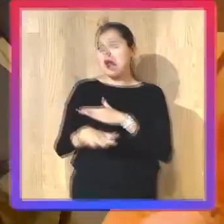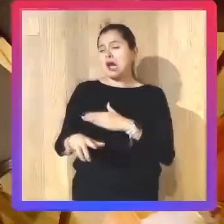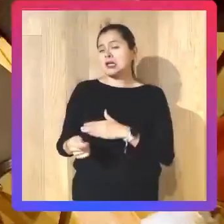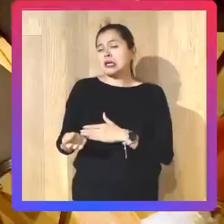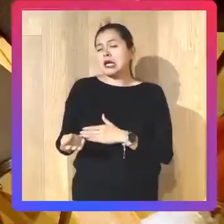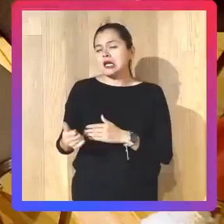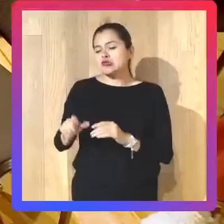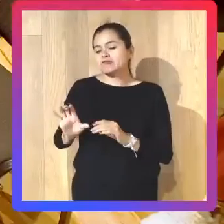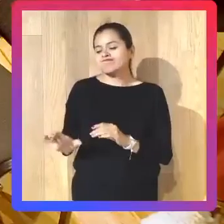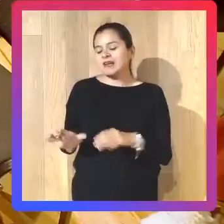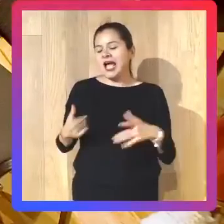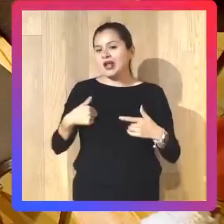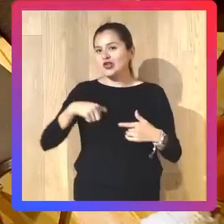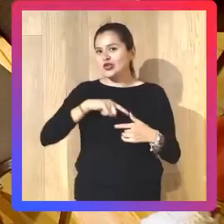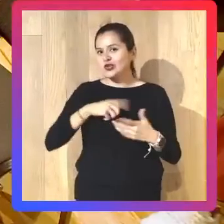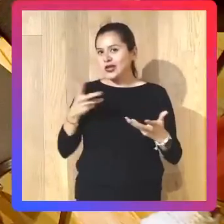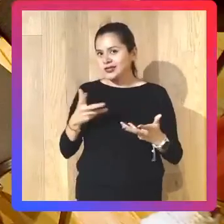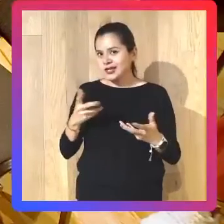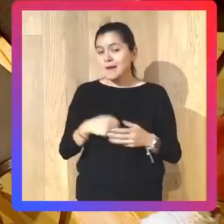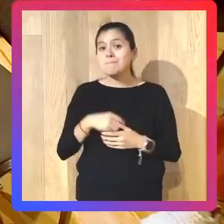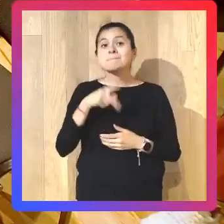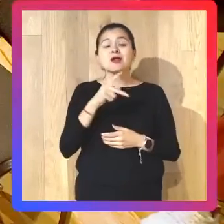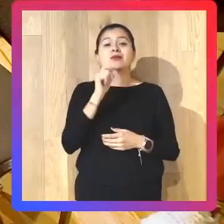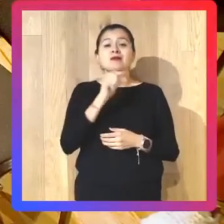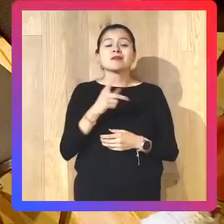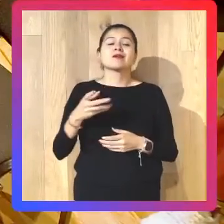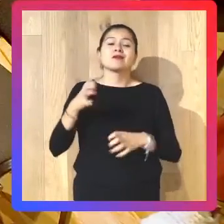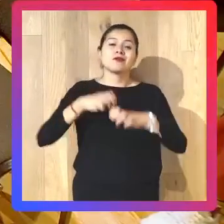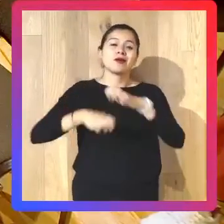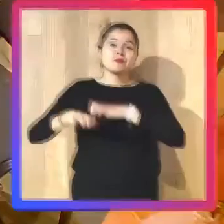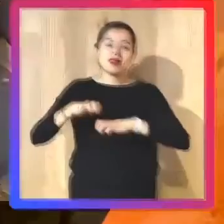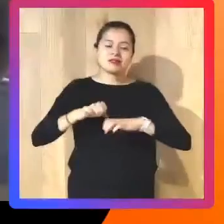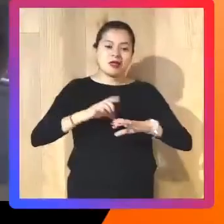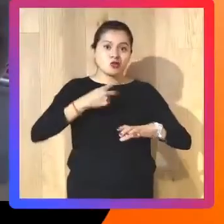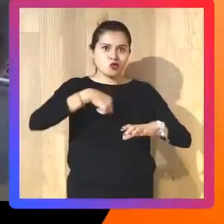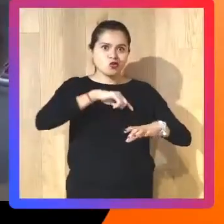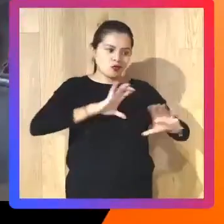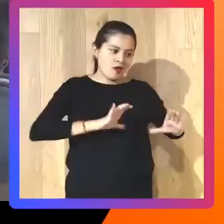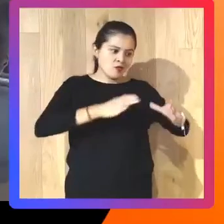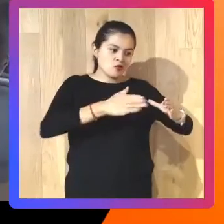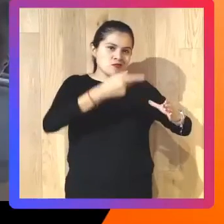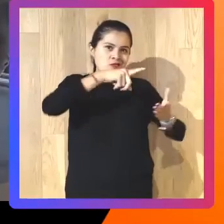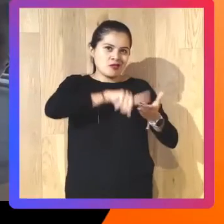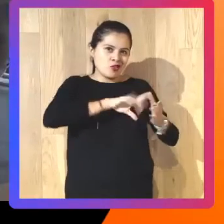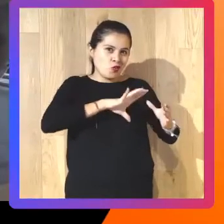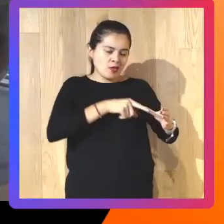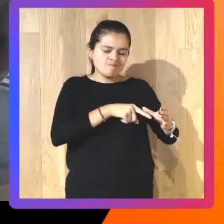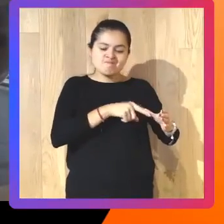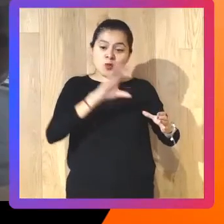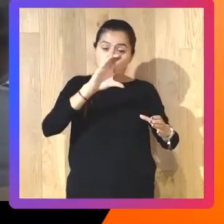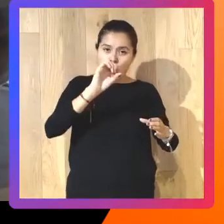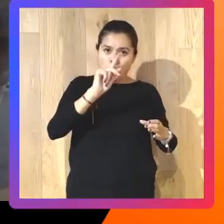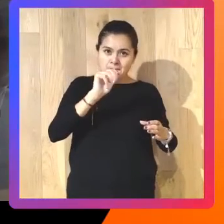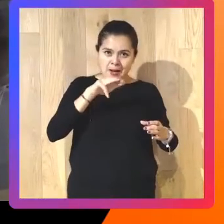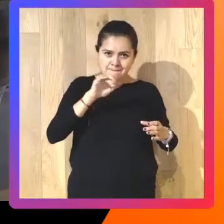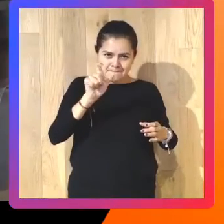hacer. Y como empresa somos parte también de la sociedad. Y entonces asumimos en Coparmex